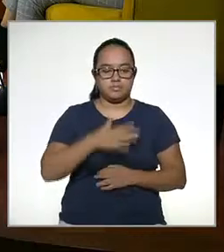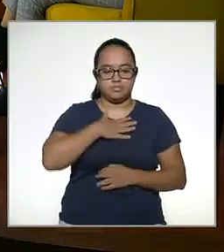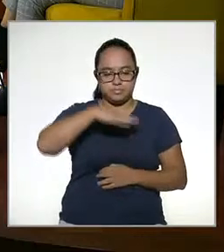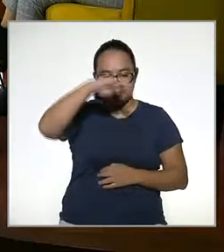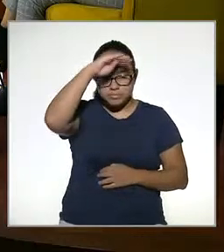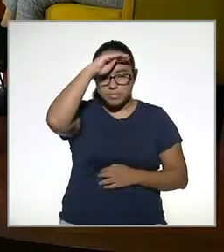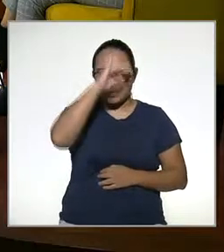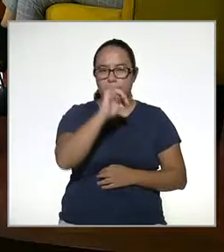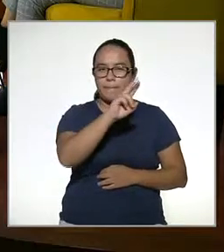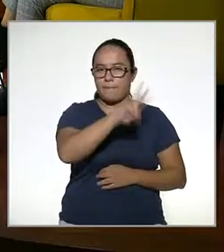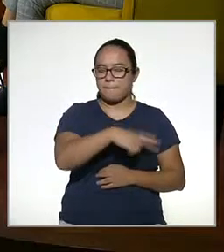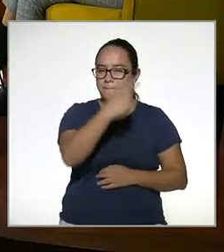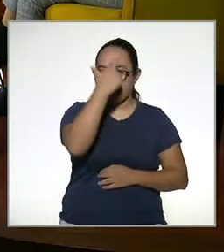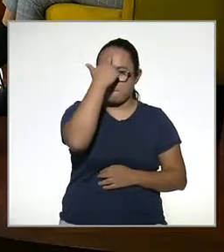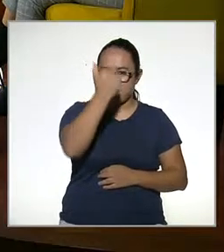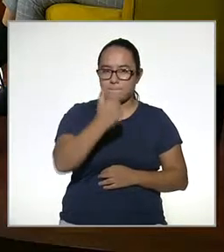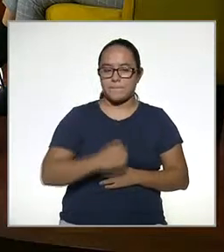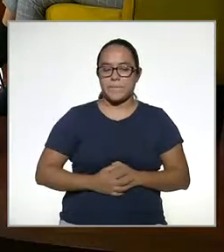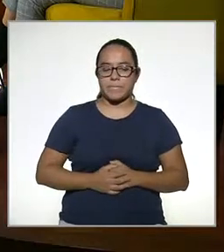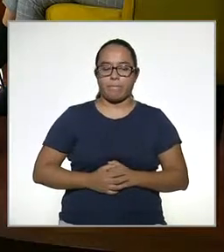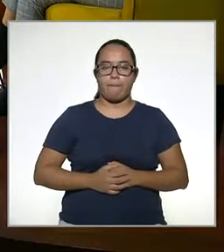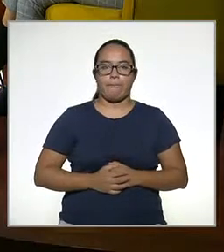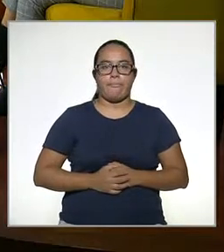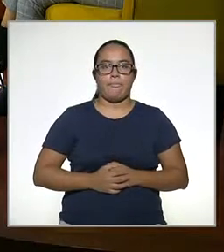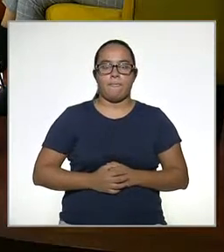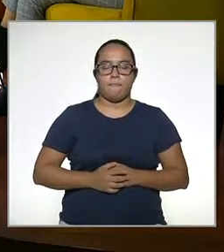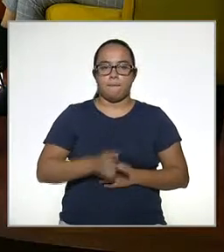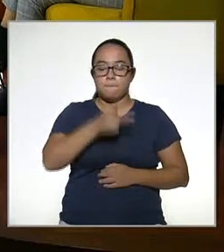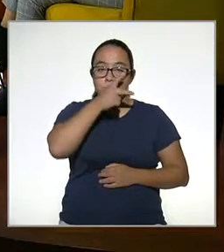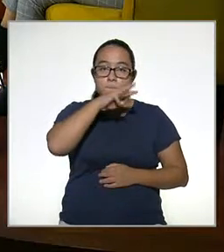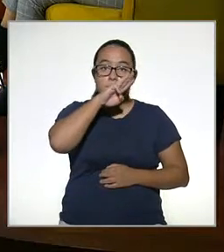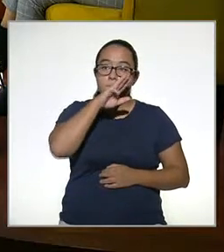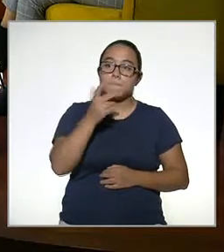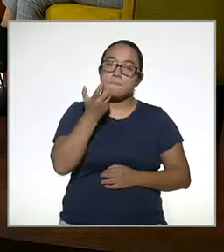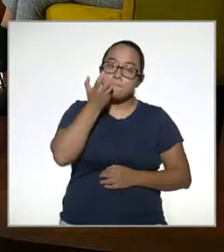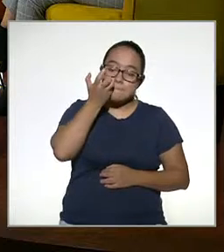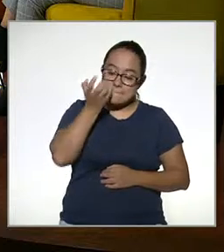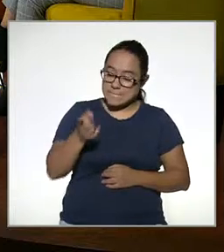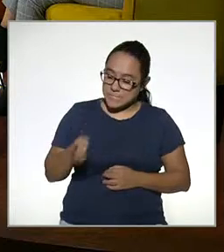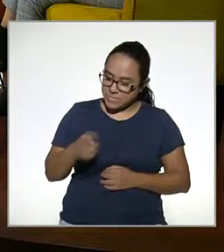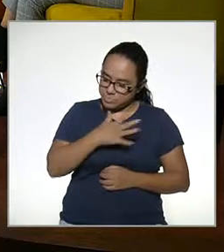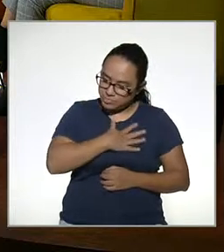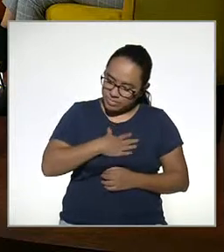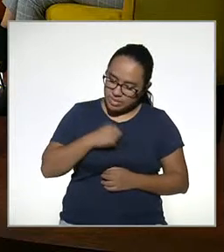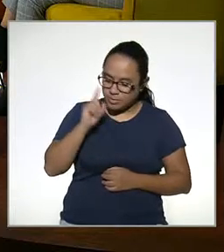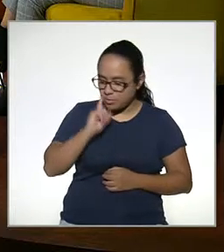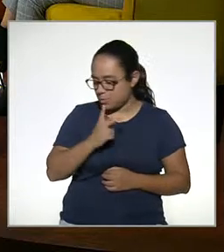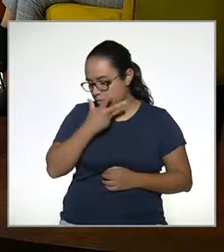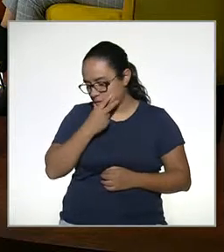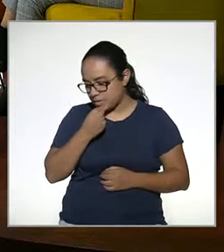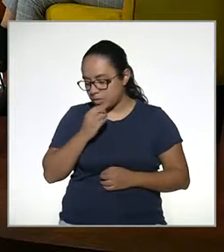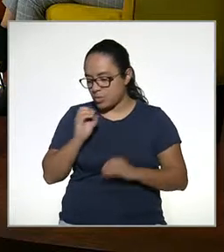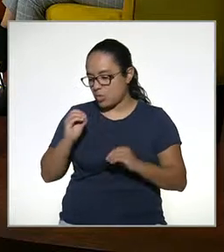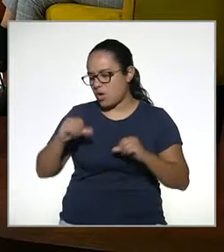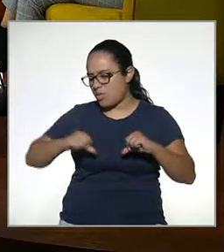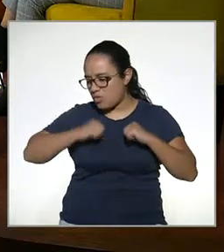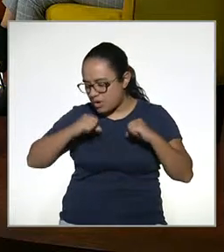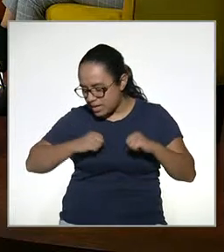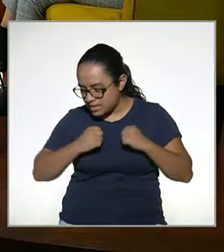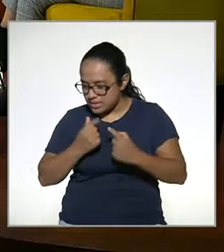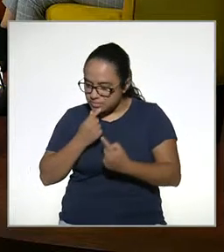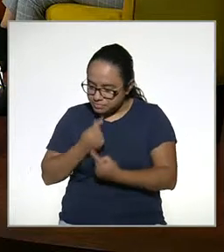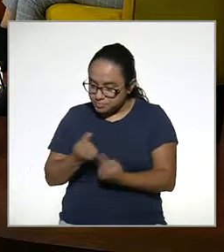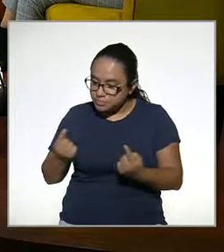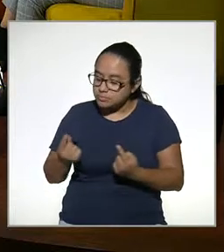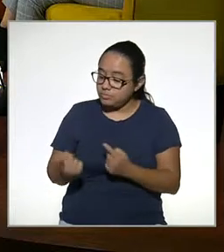en que tienes razón, es decir, los papás esperan que el niño, la niña, la adolescente, la adolescente